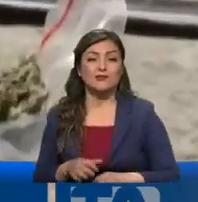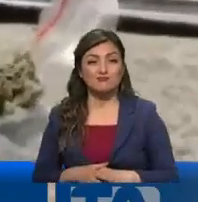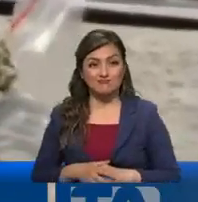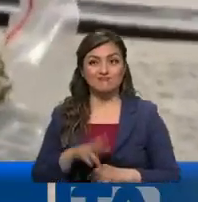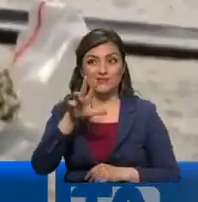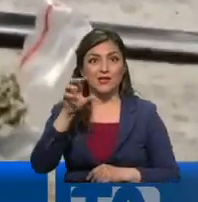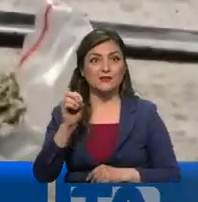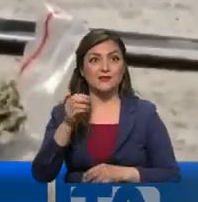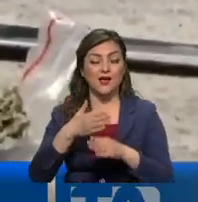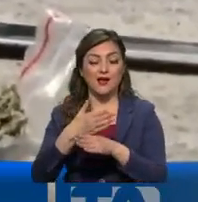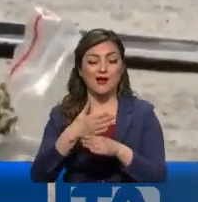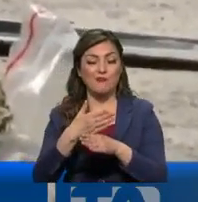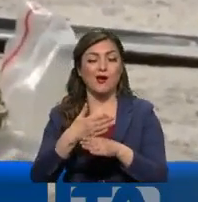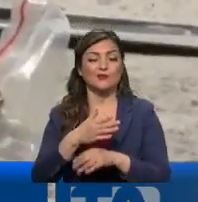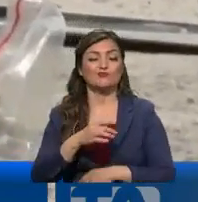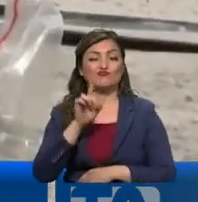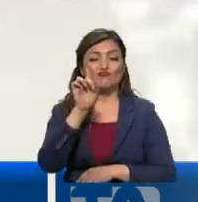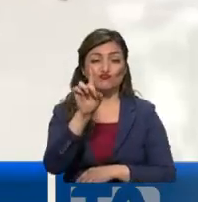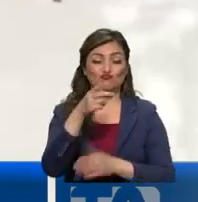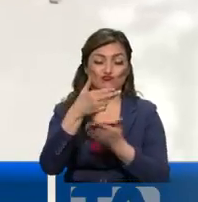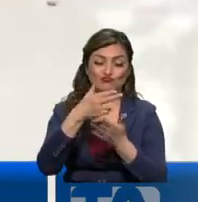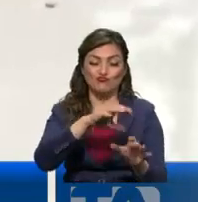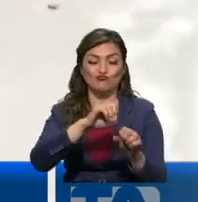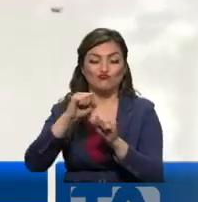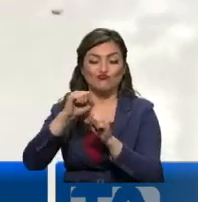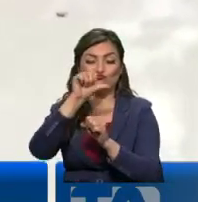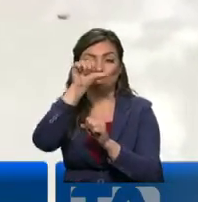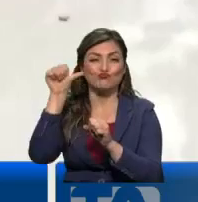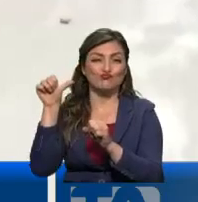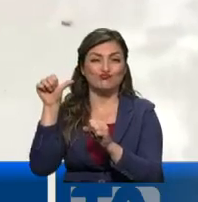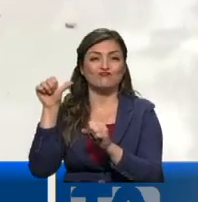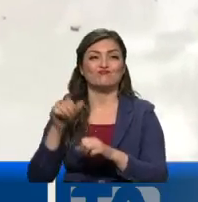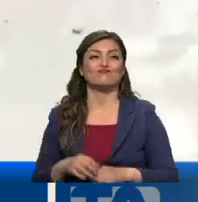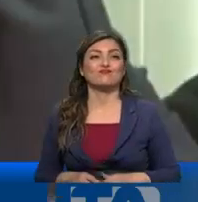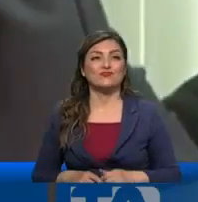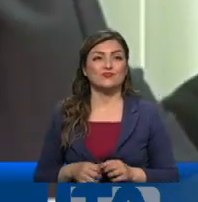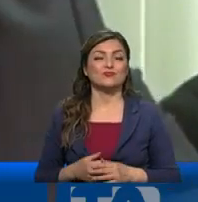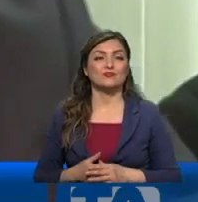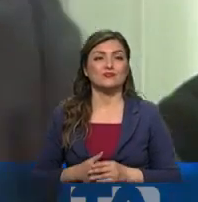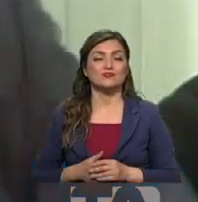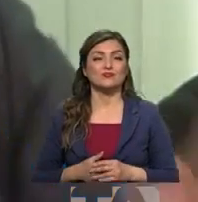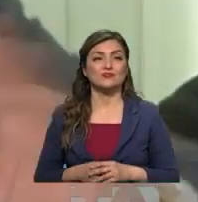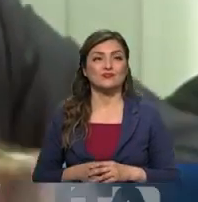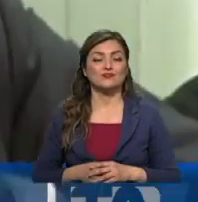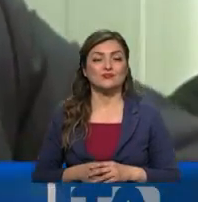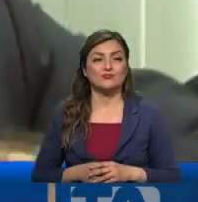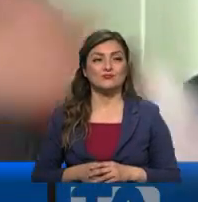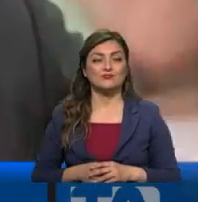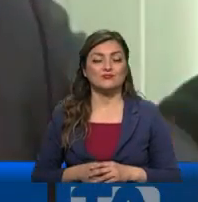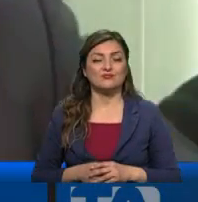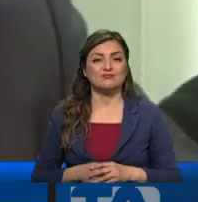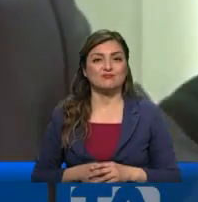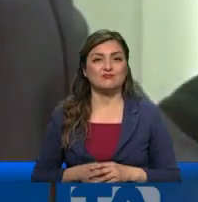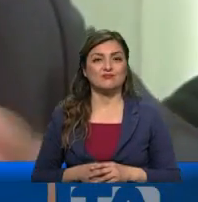registradas, 30 armas cortopunzantes, un arma de fuego y sustancias estupefacientes aprendidas. Estos operativos van